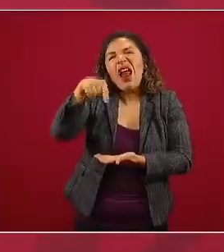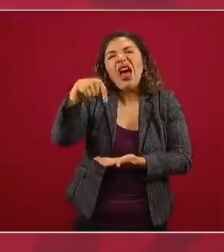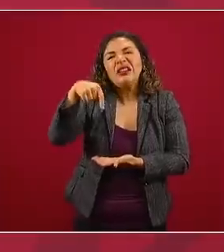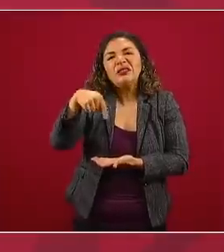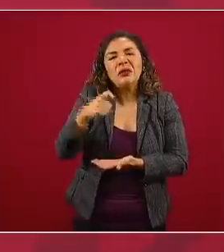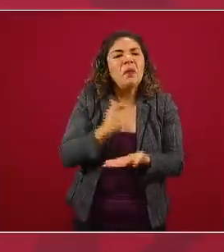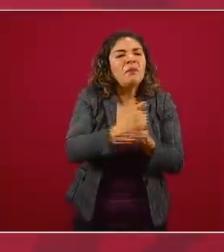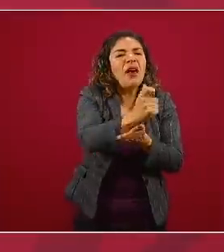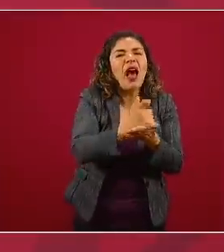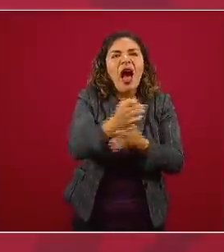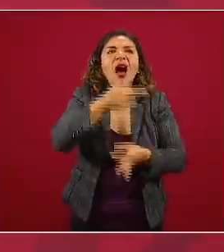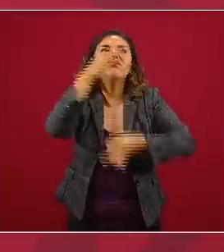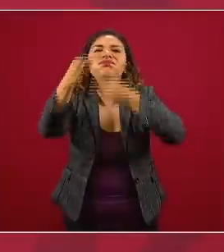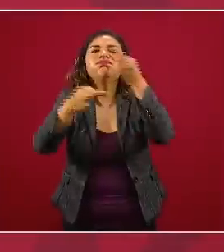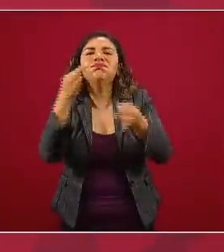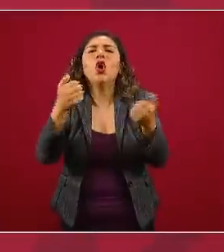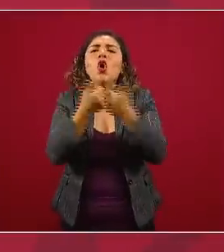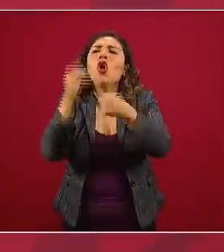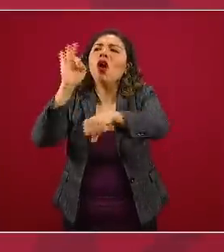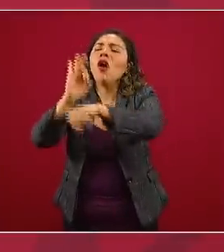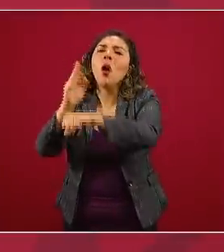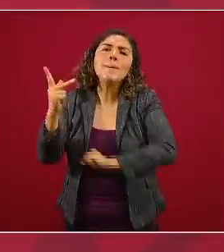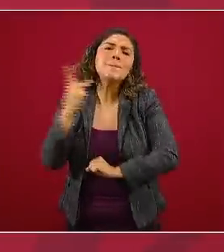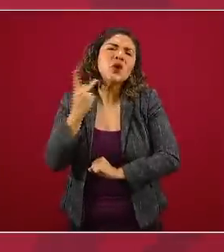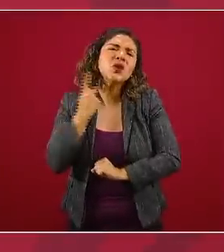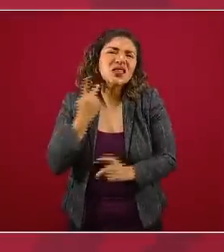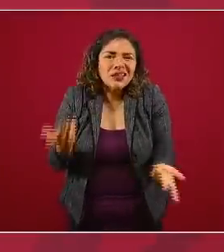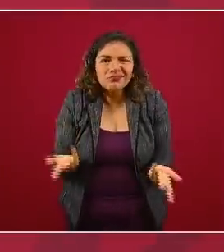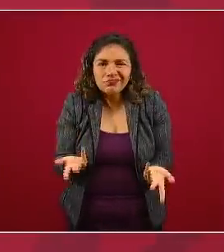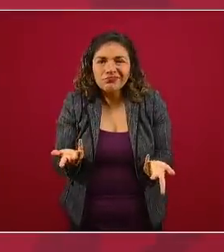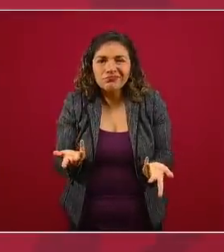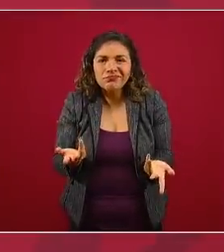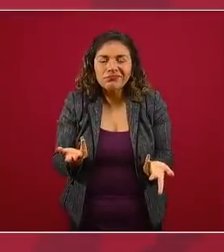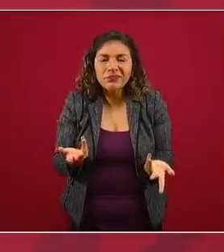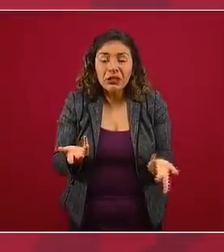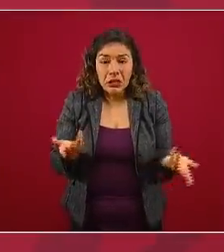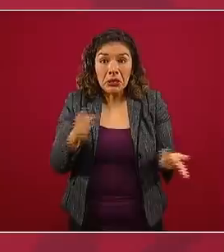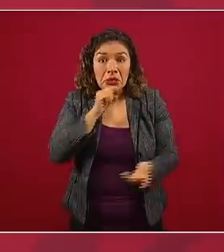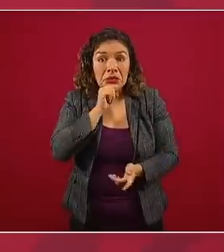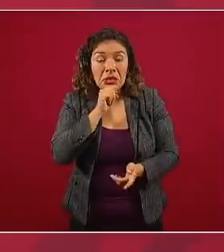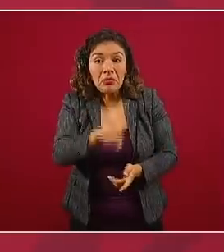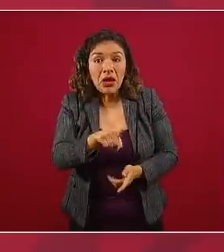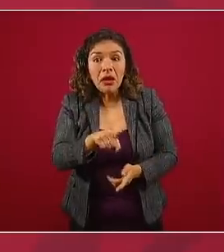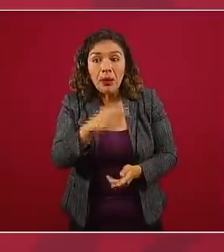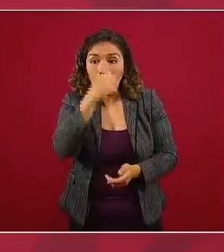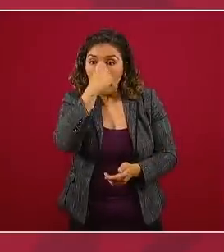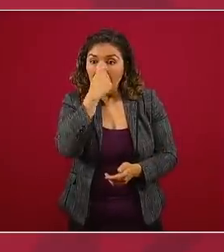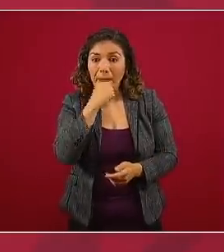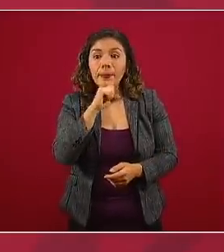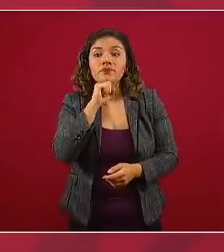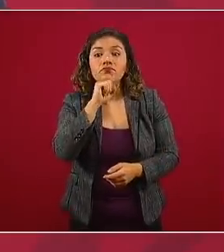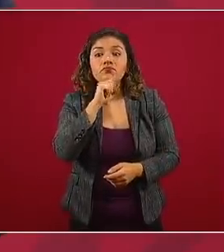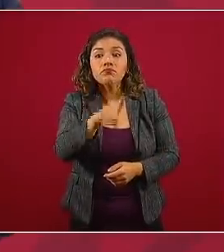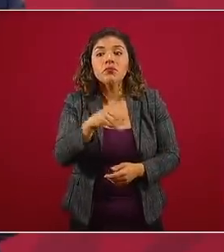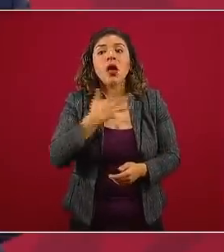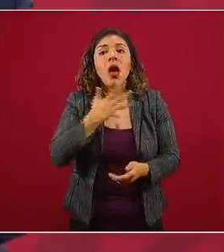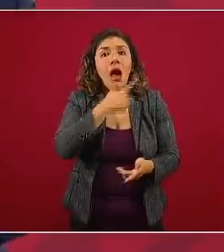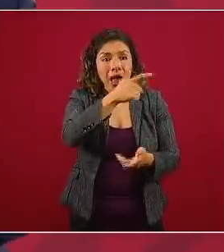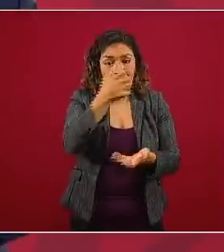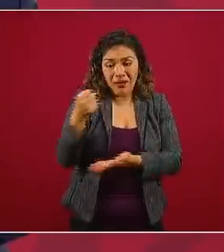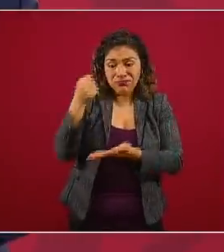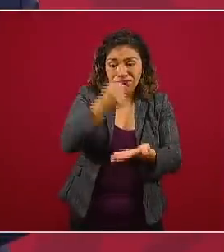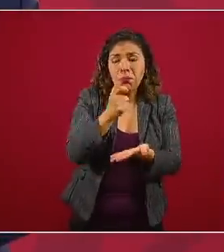publicidad política incluso este les pagaban